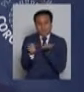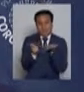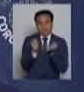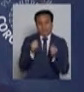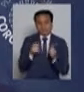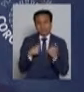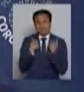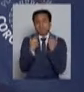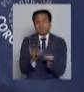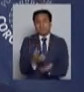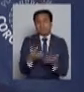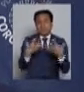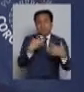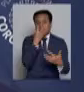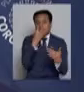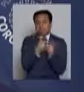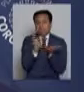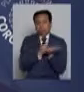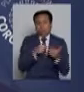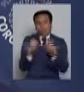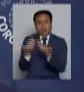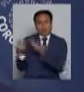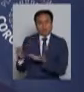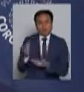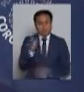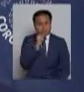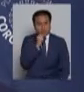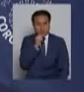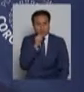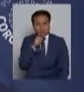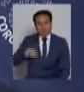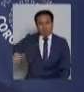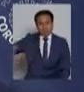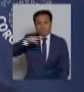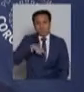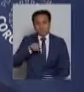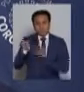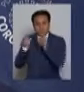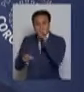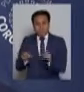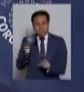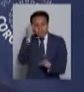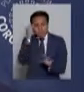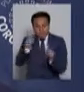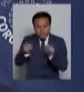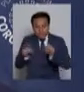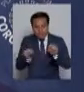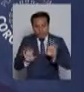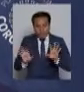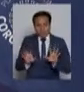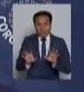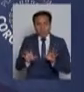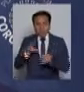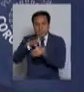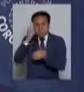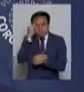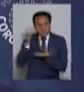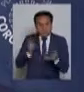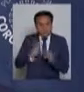podemos entregar respiradores a cualquier lugar donde no existe la capacidad de recurso humano, de enfermería, médico, para manejar